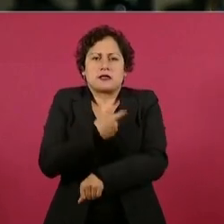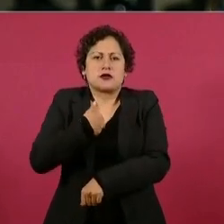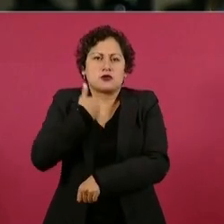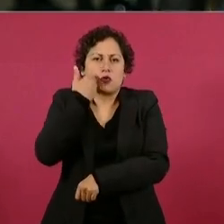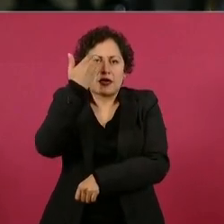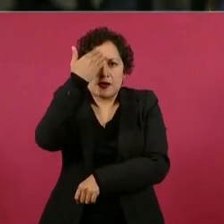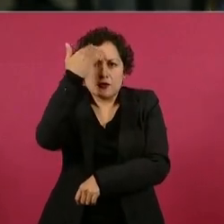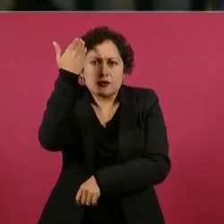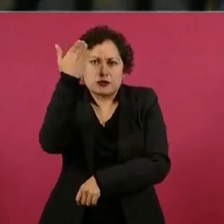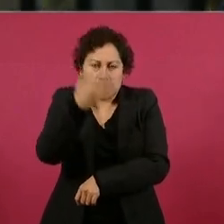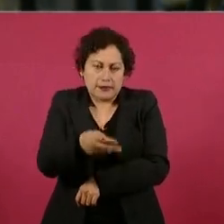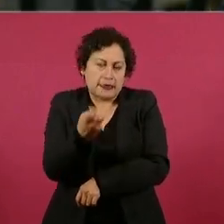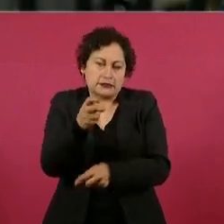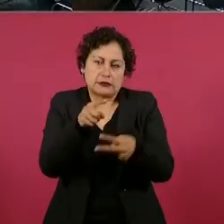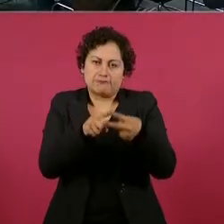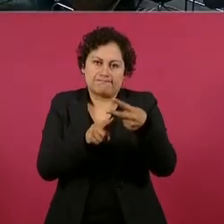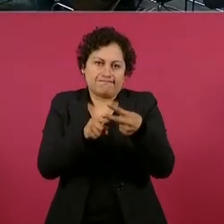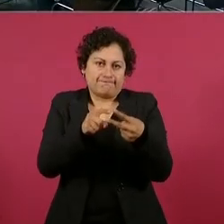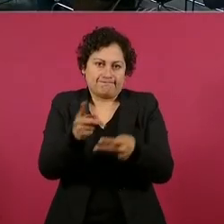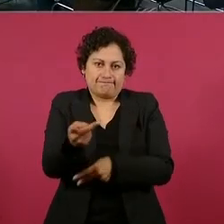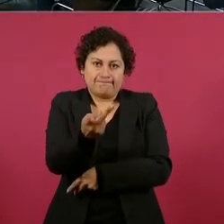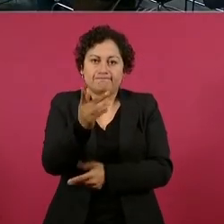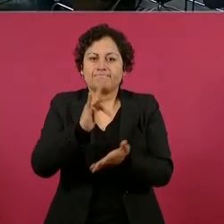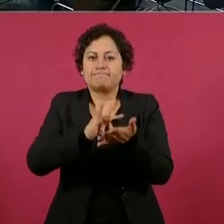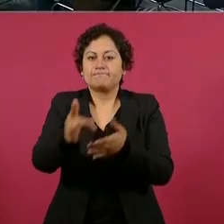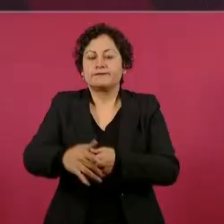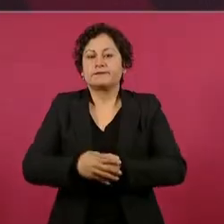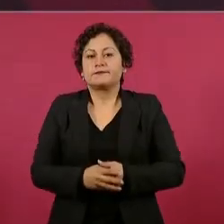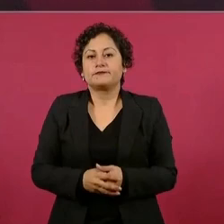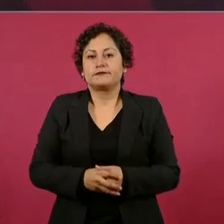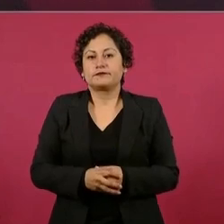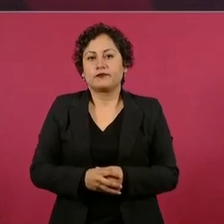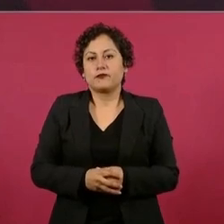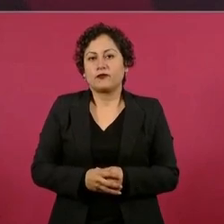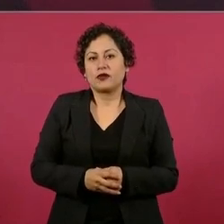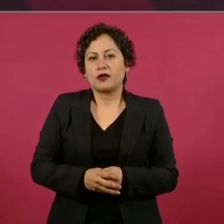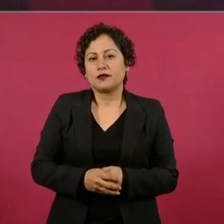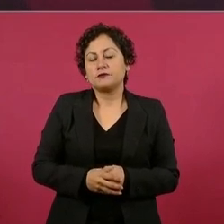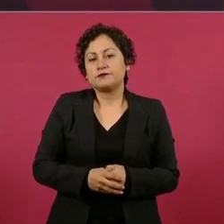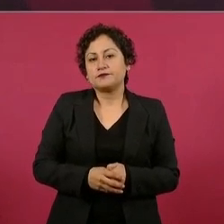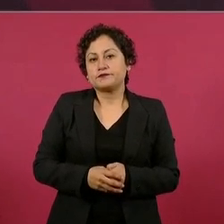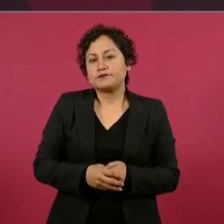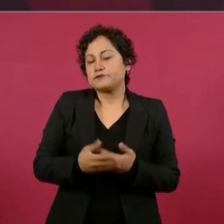giras que tiene con la doctora Sheinbaum. Gracias. Bueno, pues tratamos temas